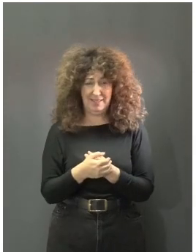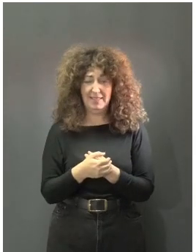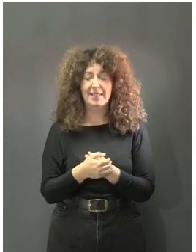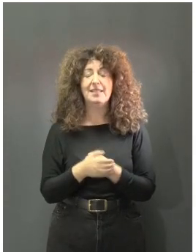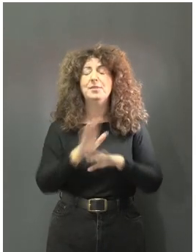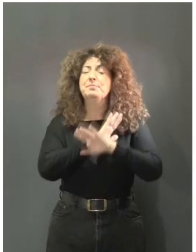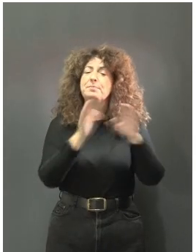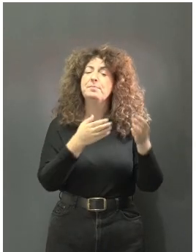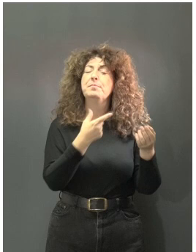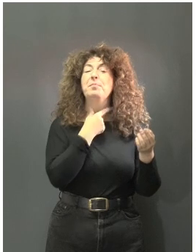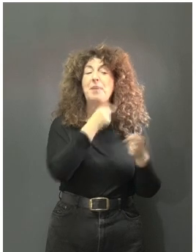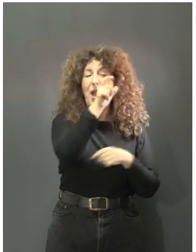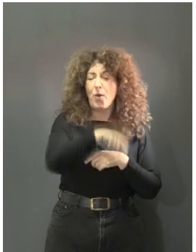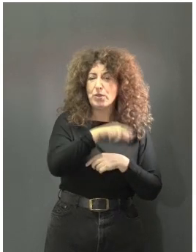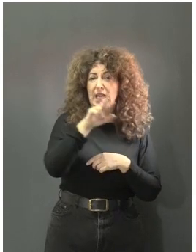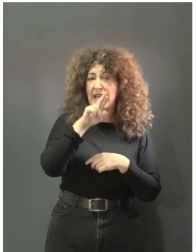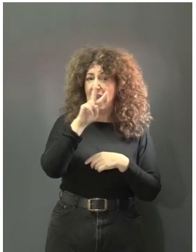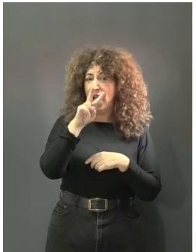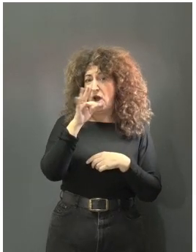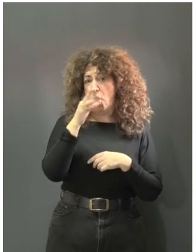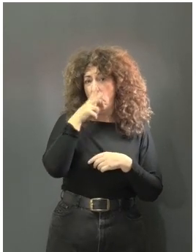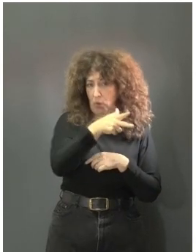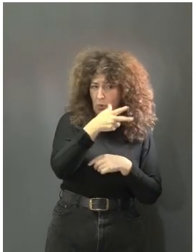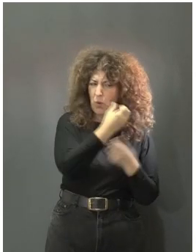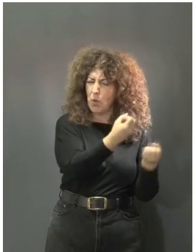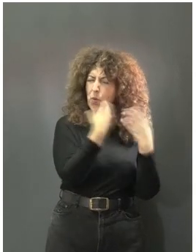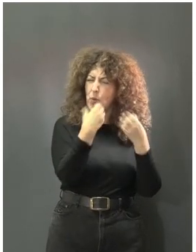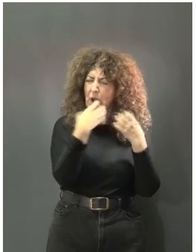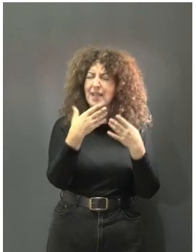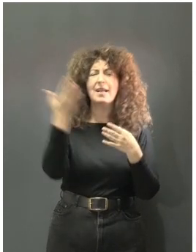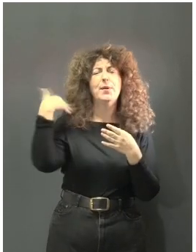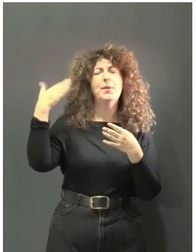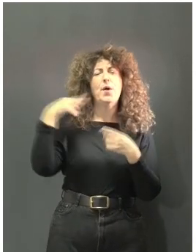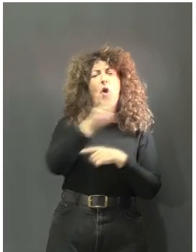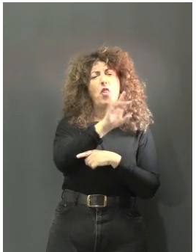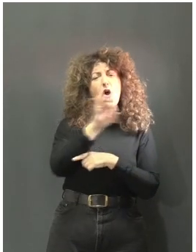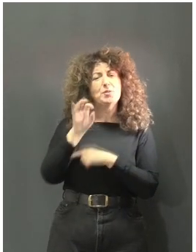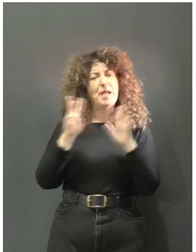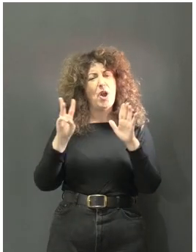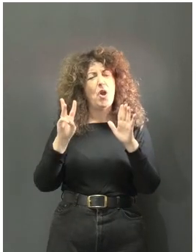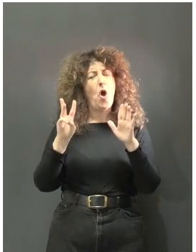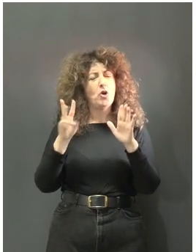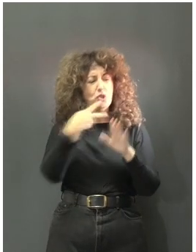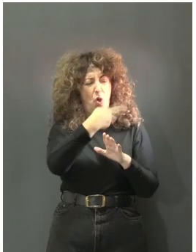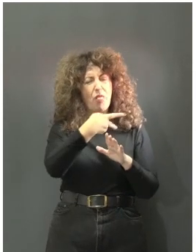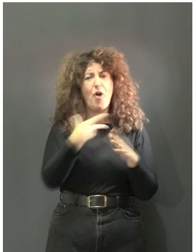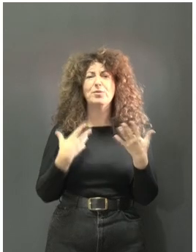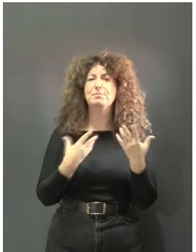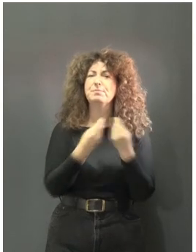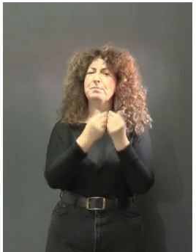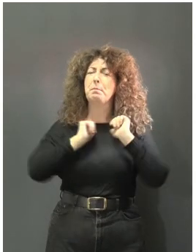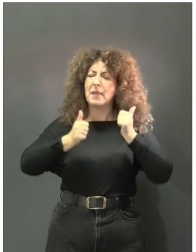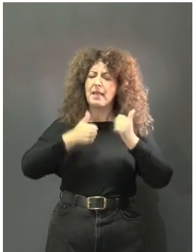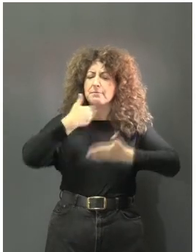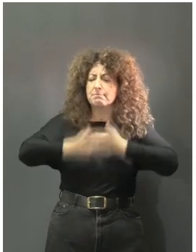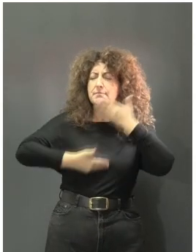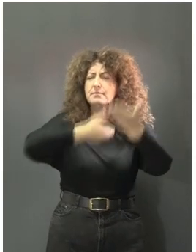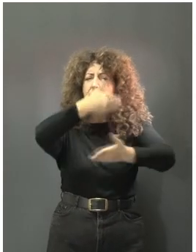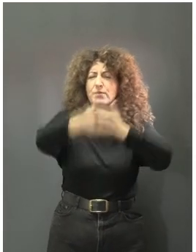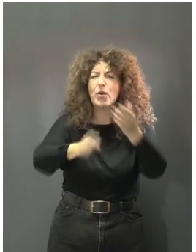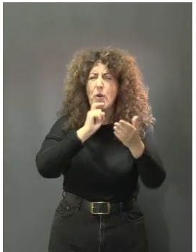encantaría que Ruth hicieras un recorrido desde ese 2008 en el que nos encontramos, qué ha ido pasando, qué barreras